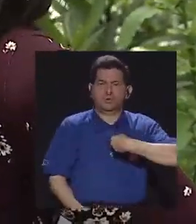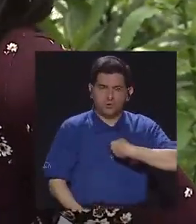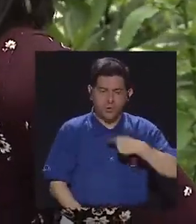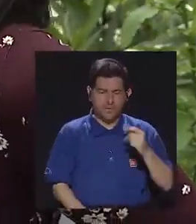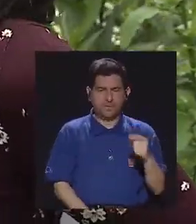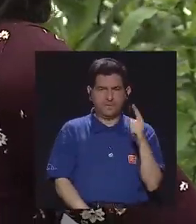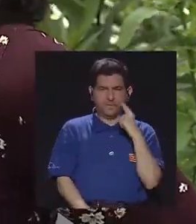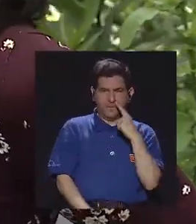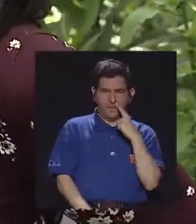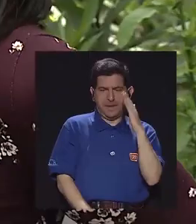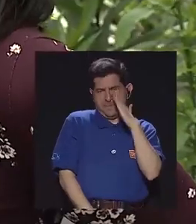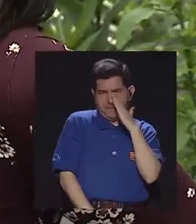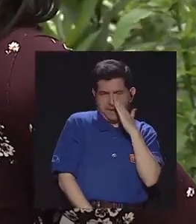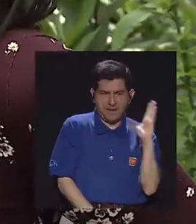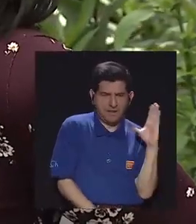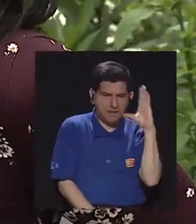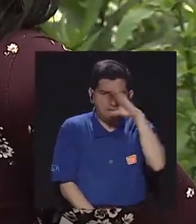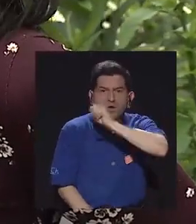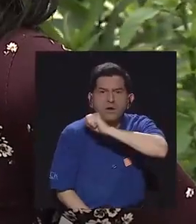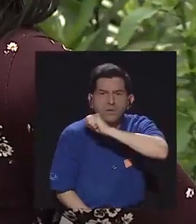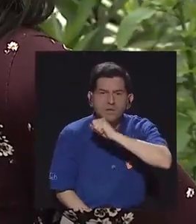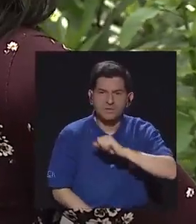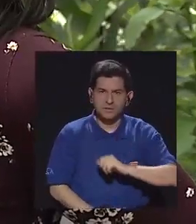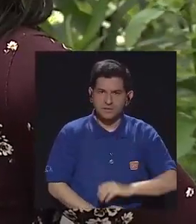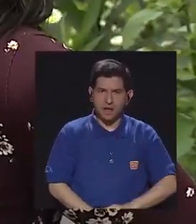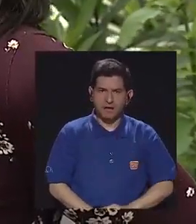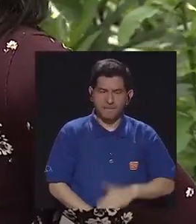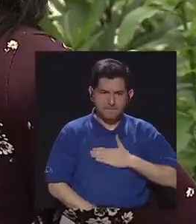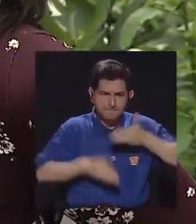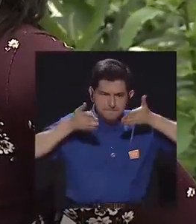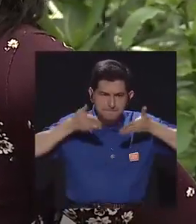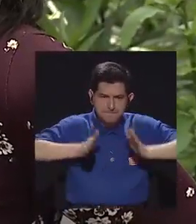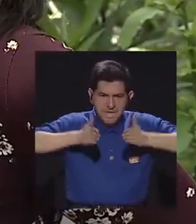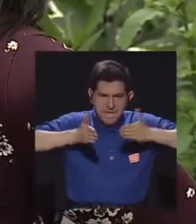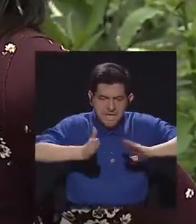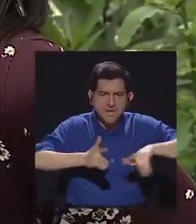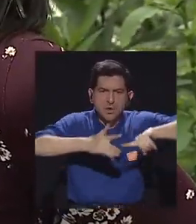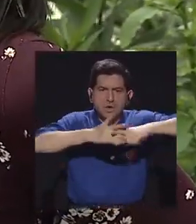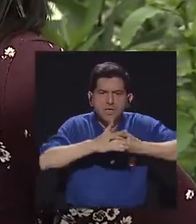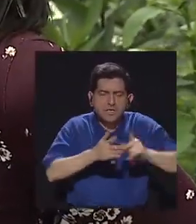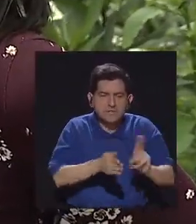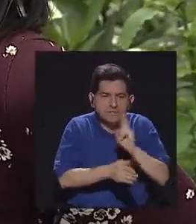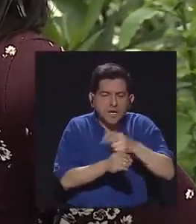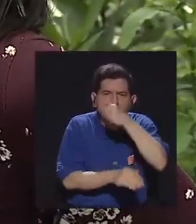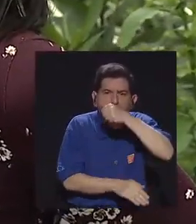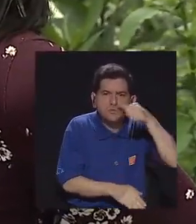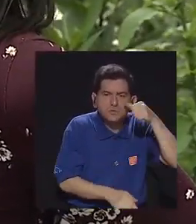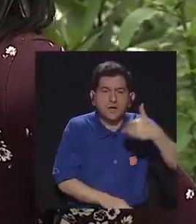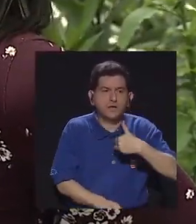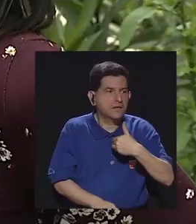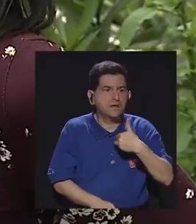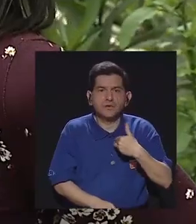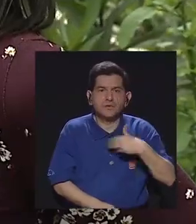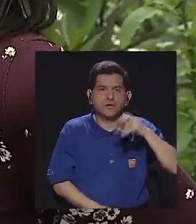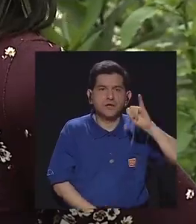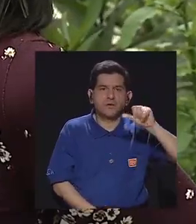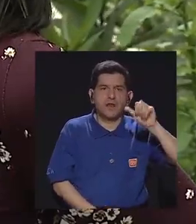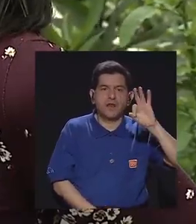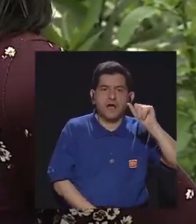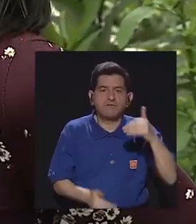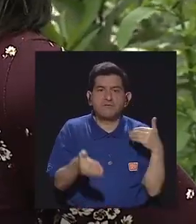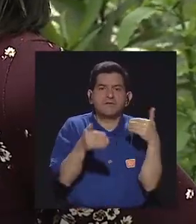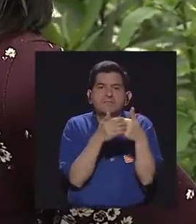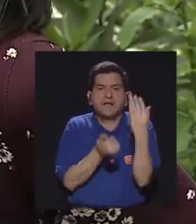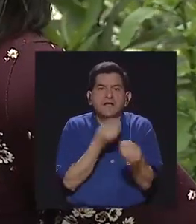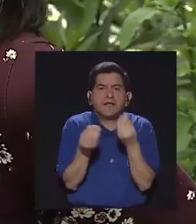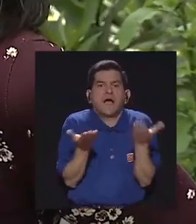como padre si me estoy dando cuenta, ¿verdad?, de que mi hijo está empezando a consumir y no tengo un IAFA cerca?